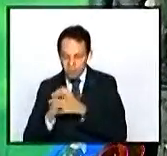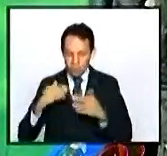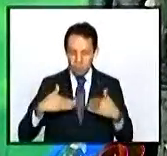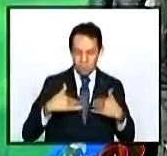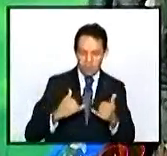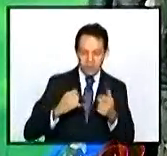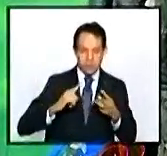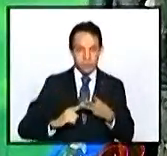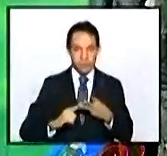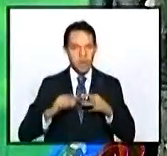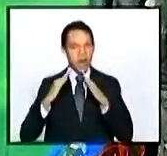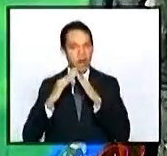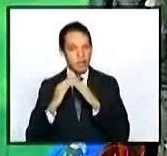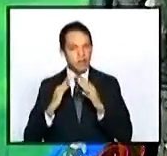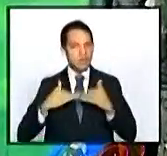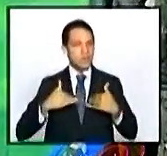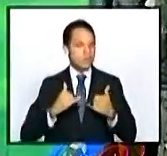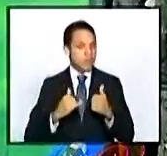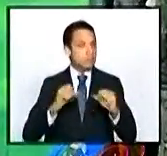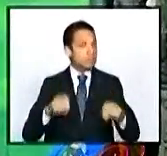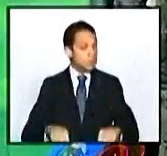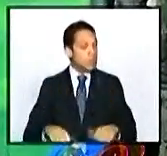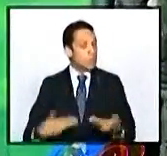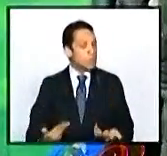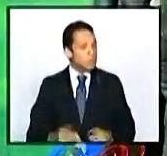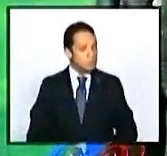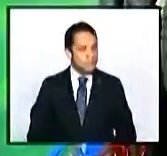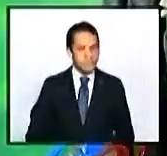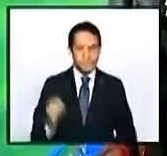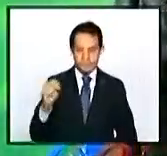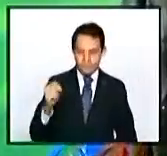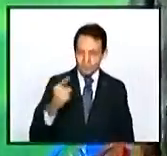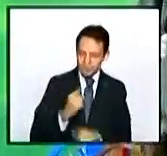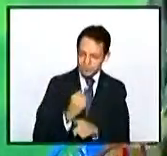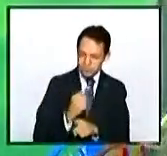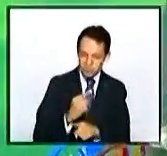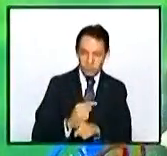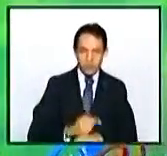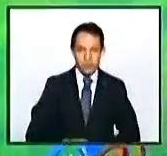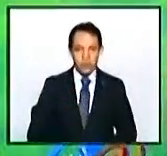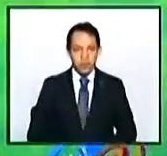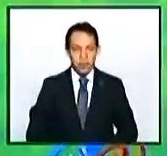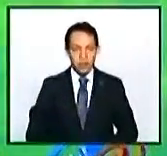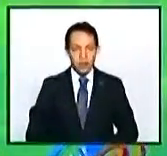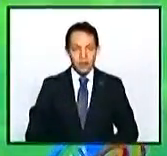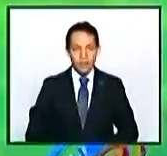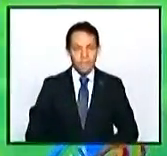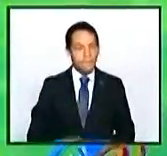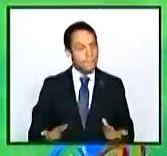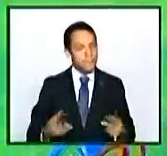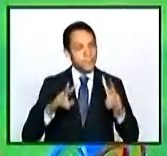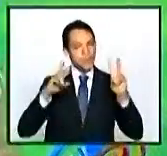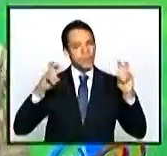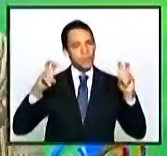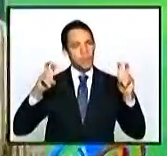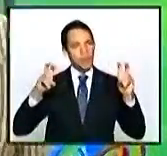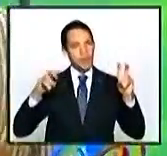para mejorar nuestra vida, Jorge. Usted tiene toda la razón, Doc. En el tema es